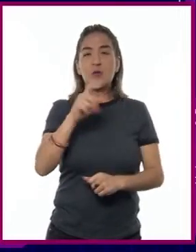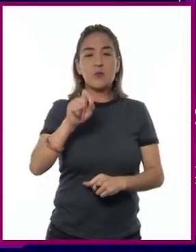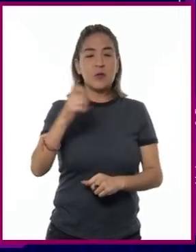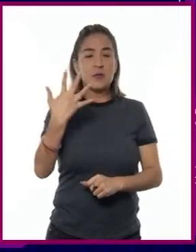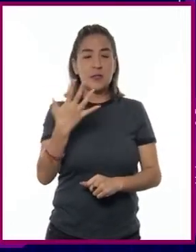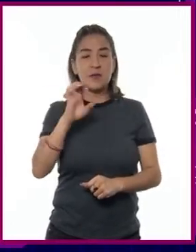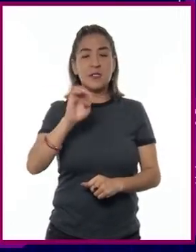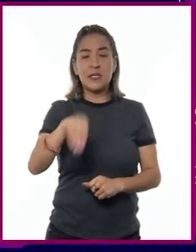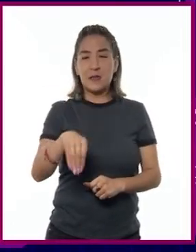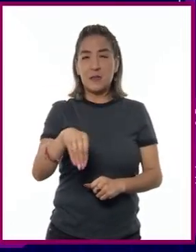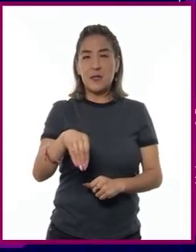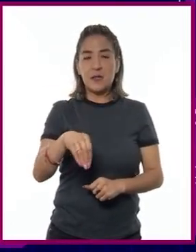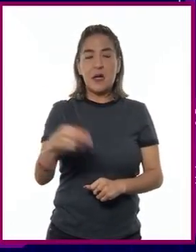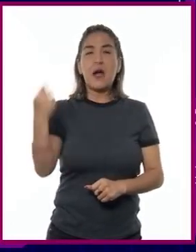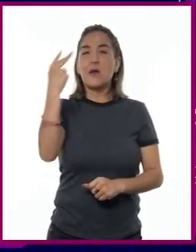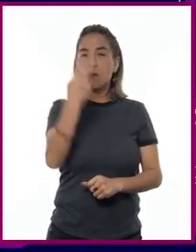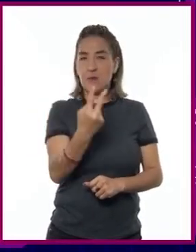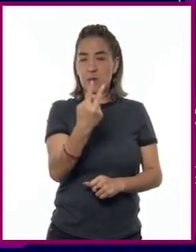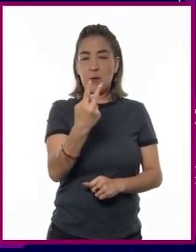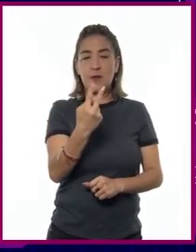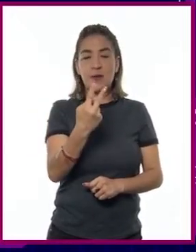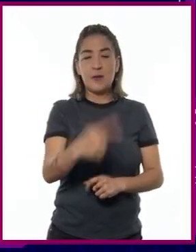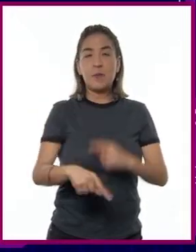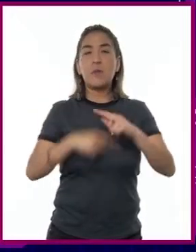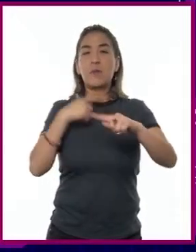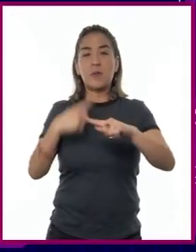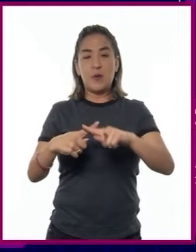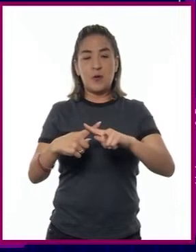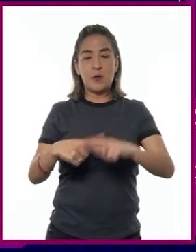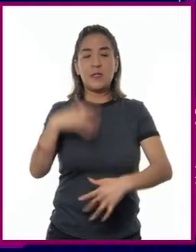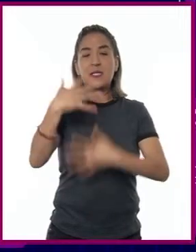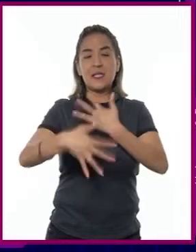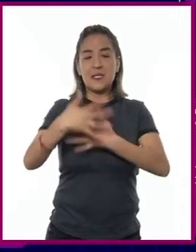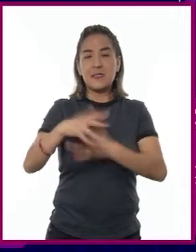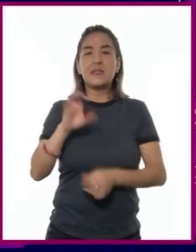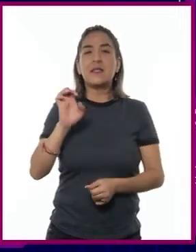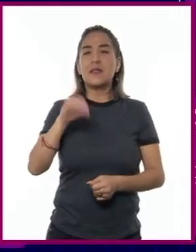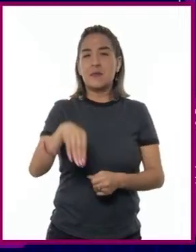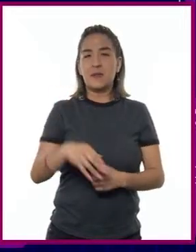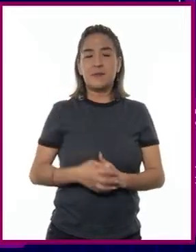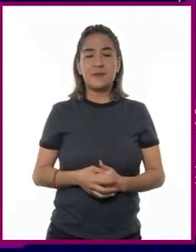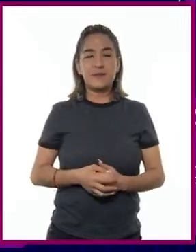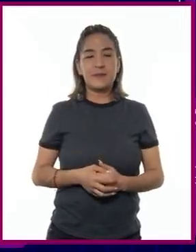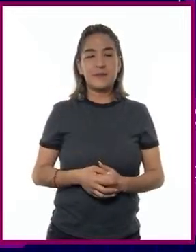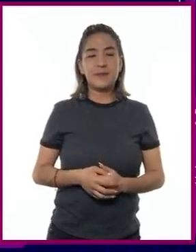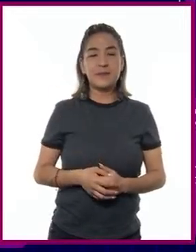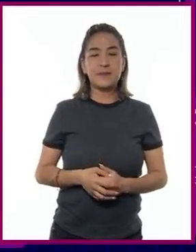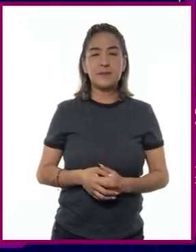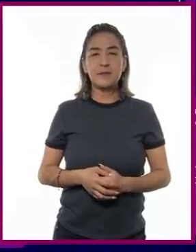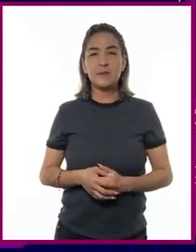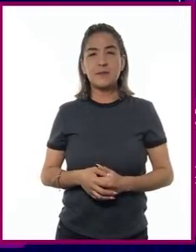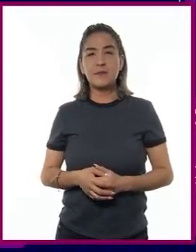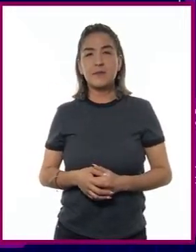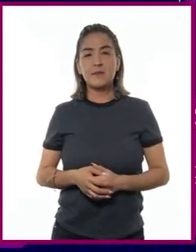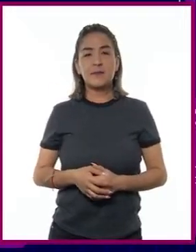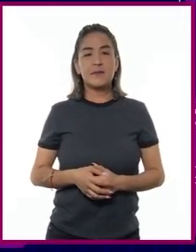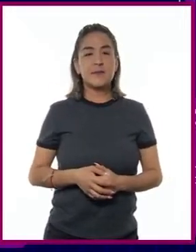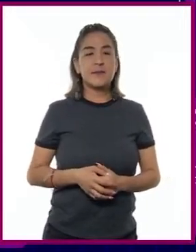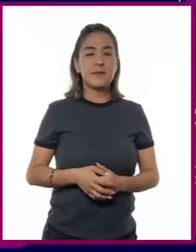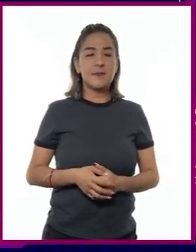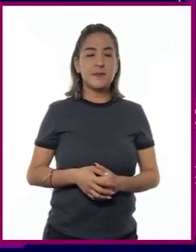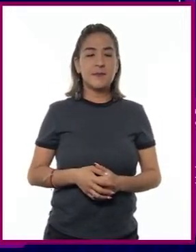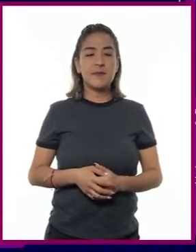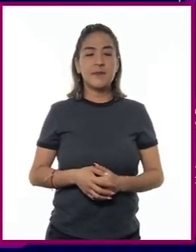2.5 centímetros elevado al cuadrado por 15 centímetros. Al